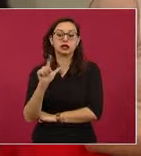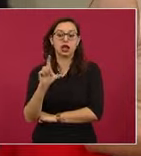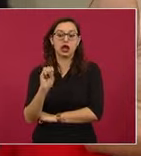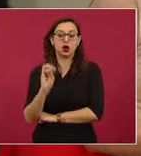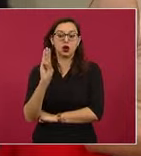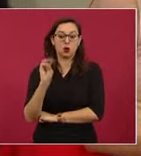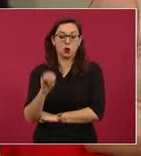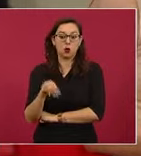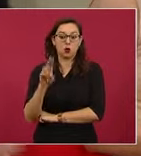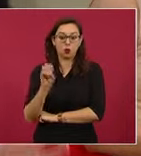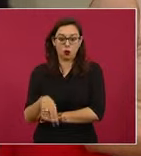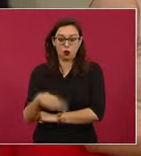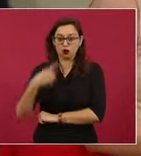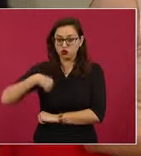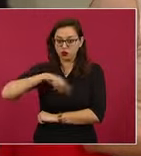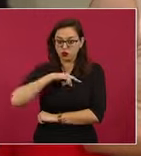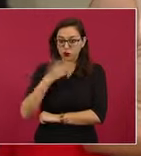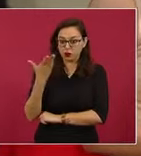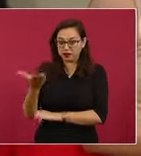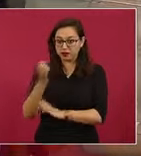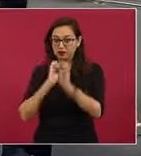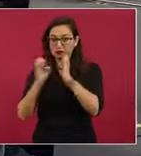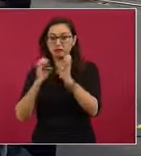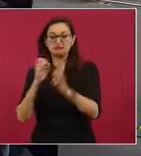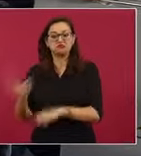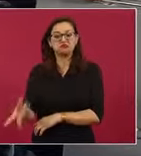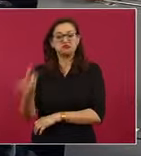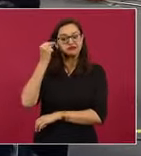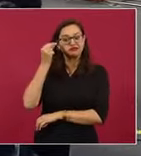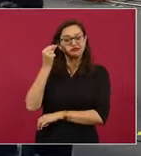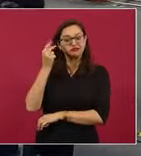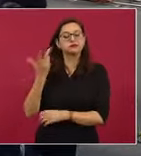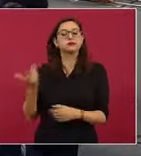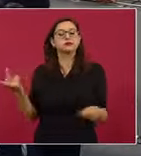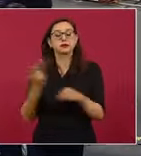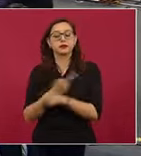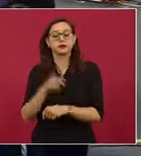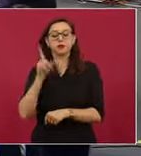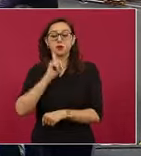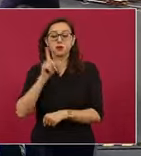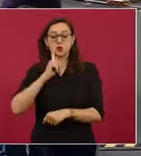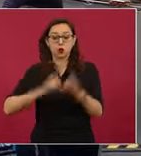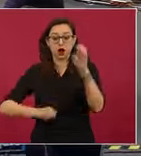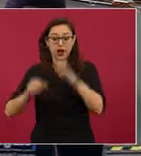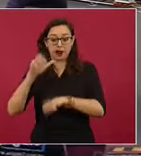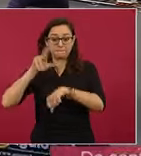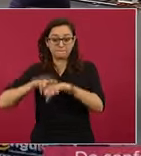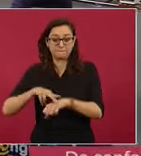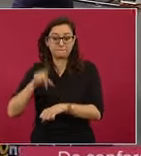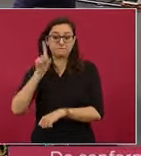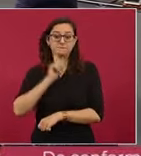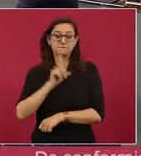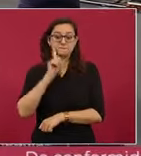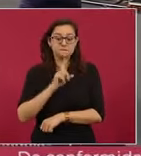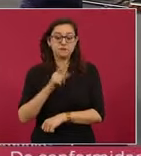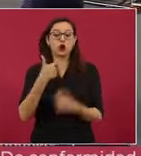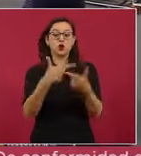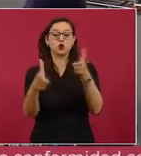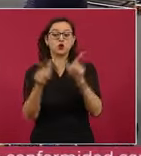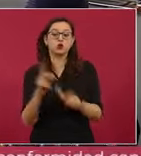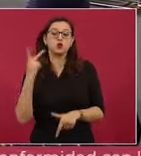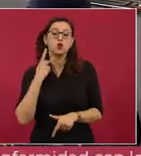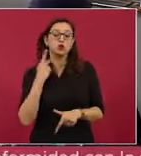le solicitamos entrevista y que nunca nos contestó. Y la embajadora pidió y solicitó a estos grupos parlamentarios que